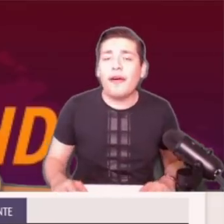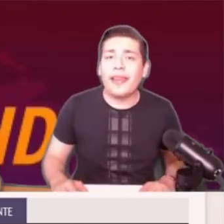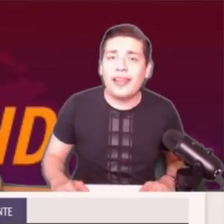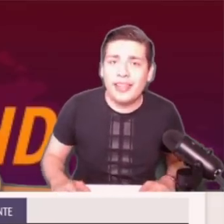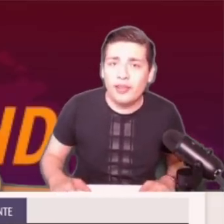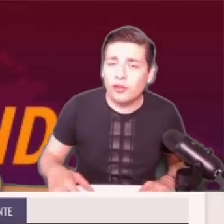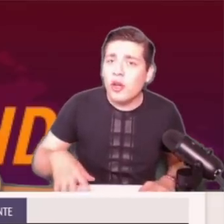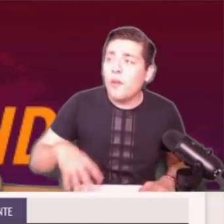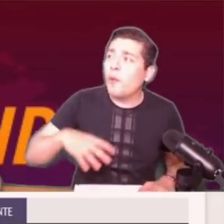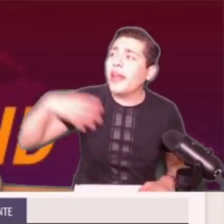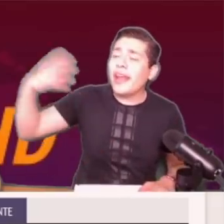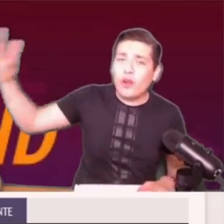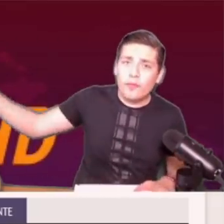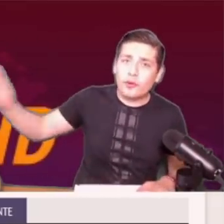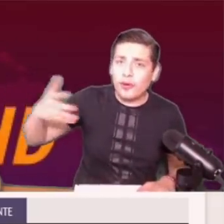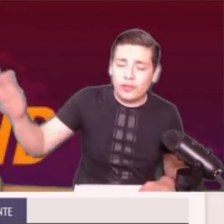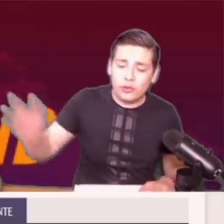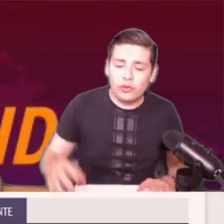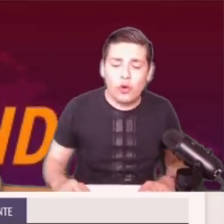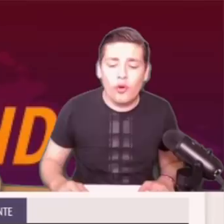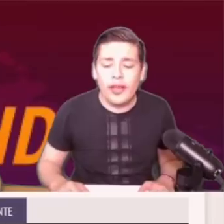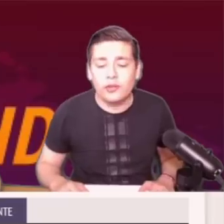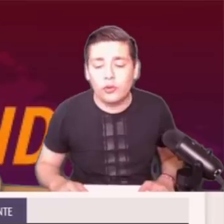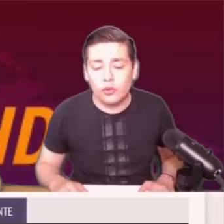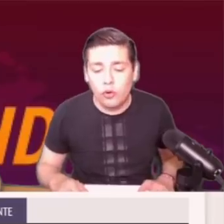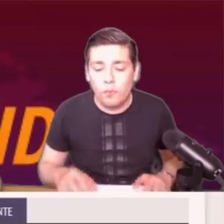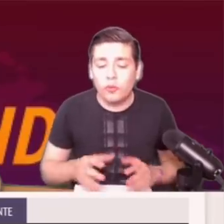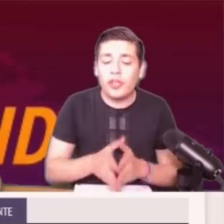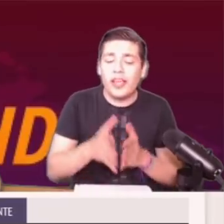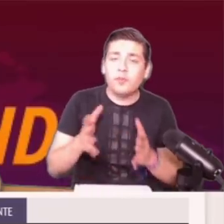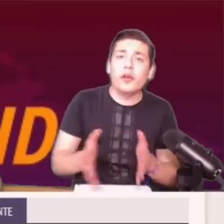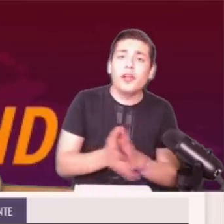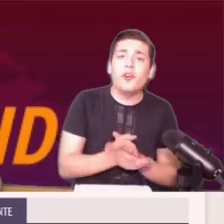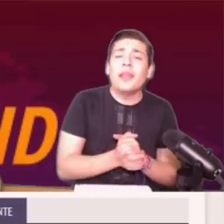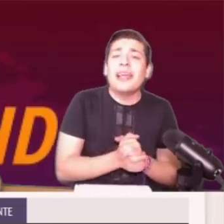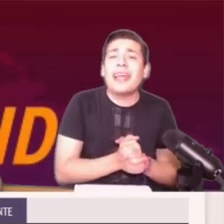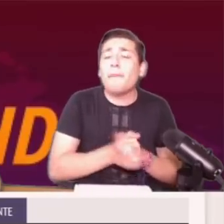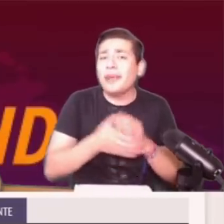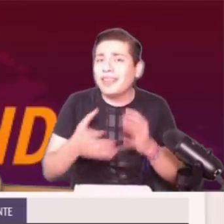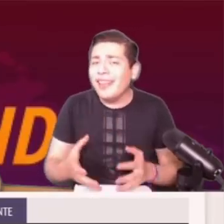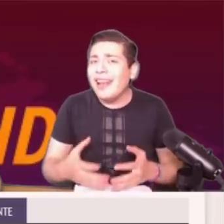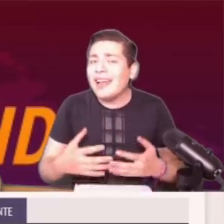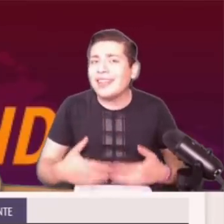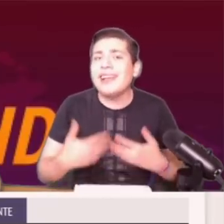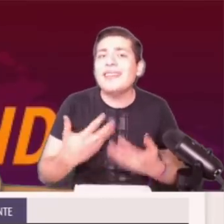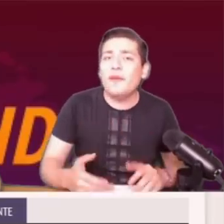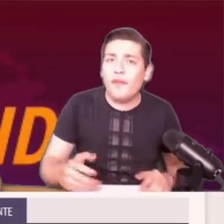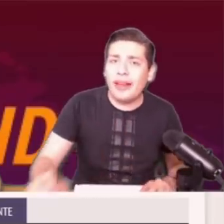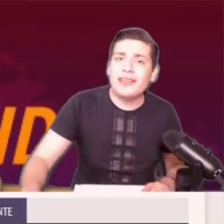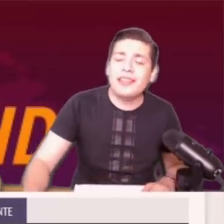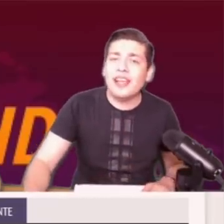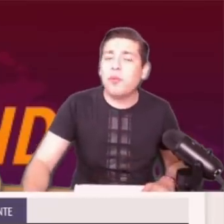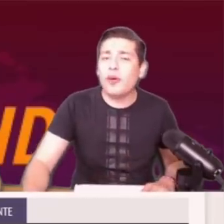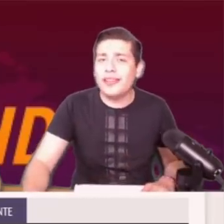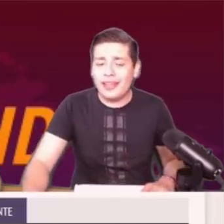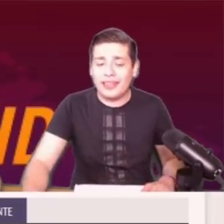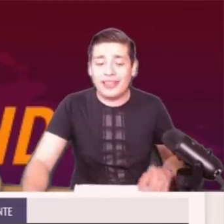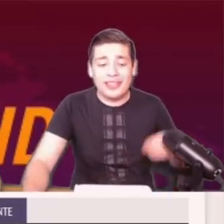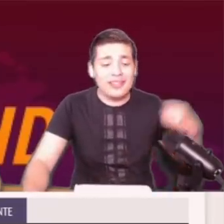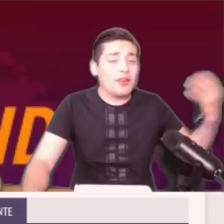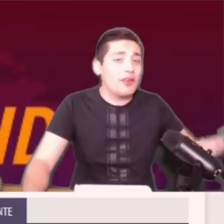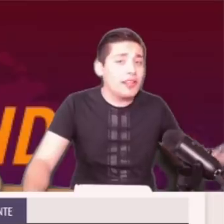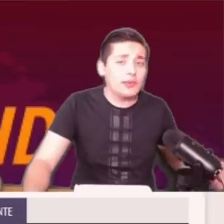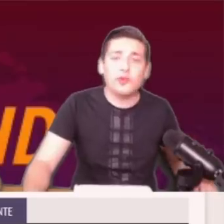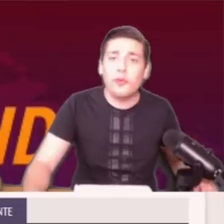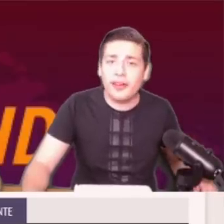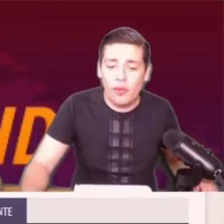de fallecidos por encontronazos con estos grupos. Es por ello que, a pesar de las grandes diferencias políticas que